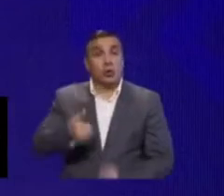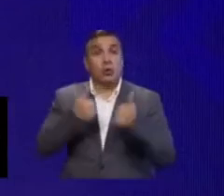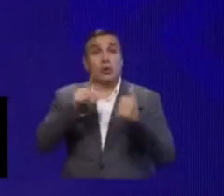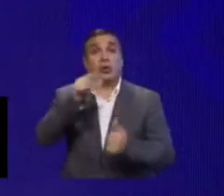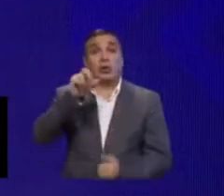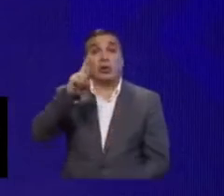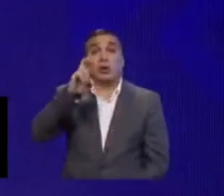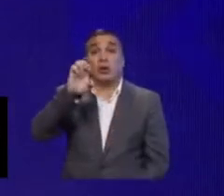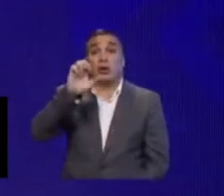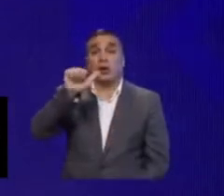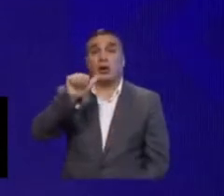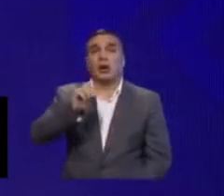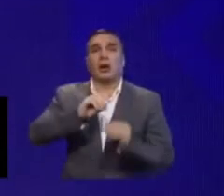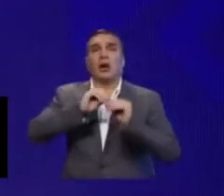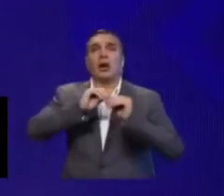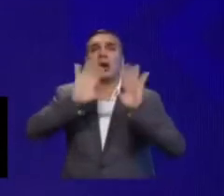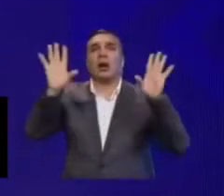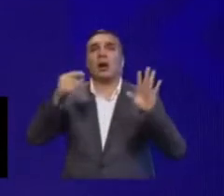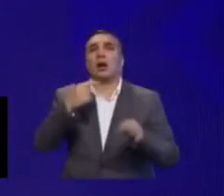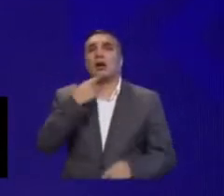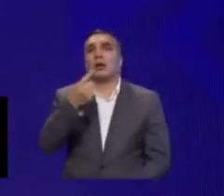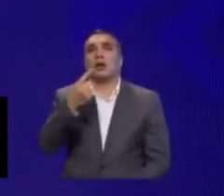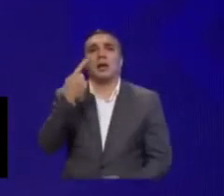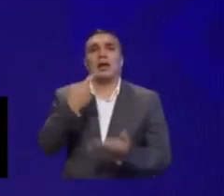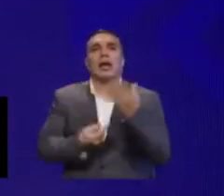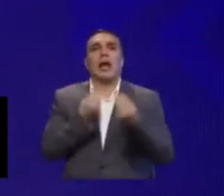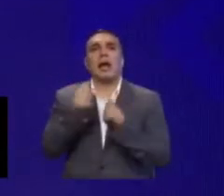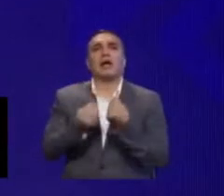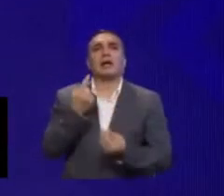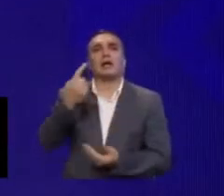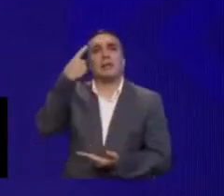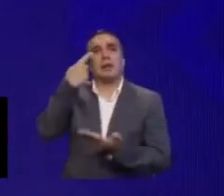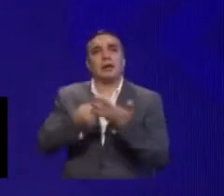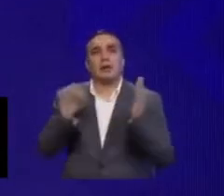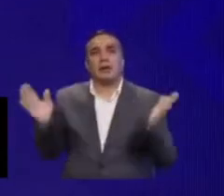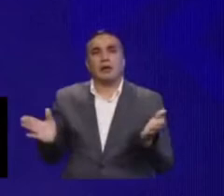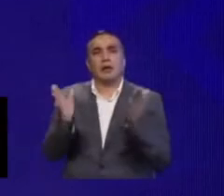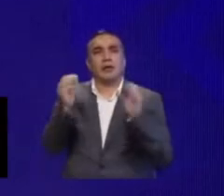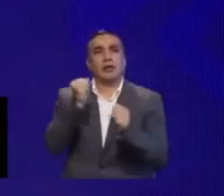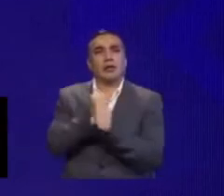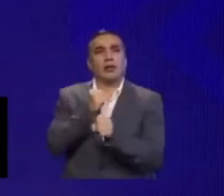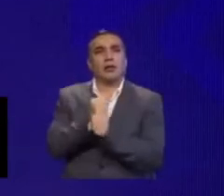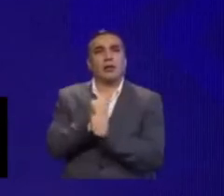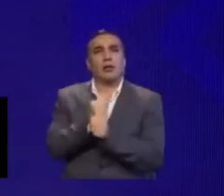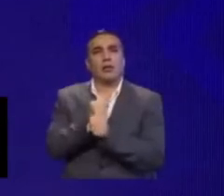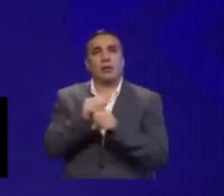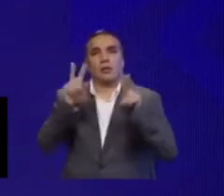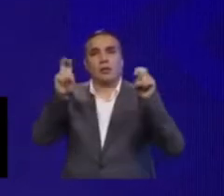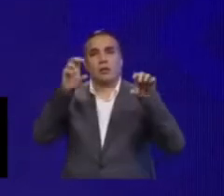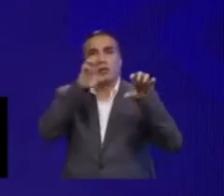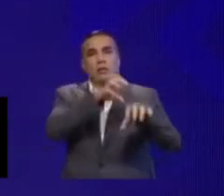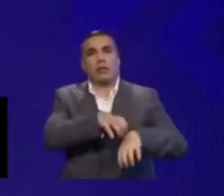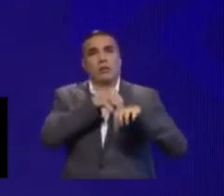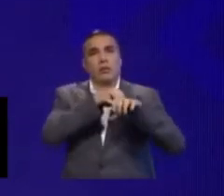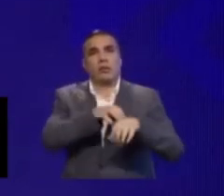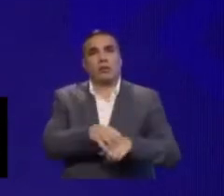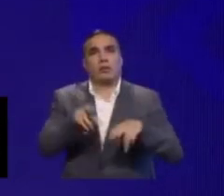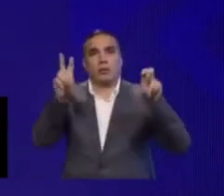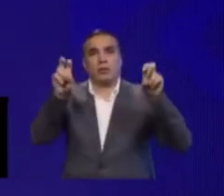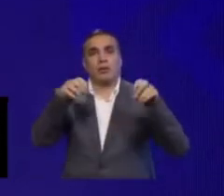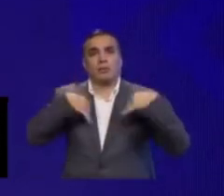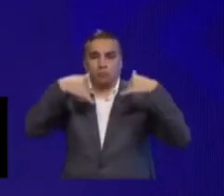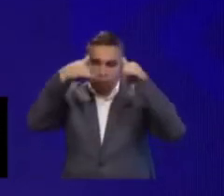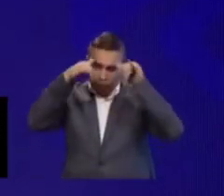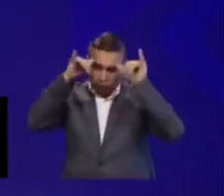Larrea ha sido muy claro en decir qué es lo que hay que hacer para generar empleo en materia del agro, en materia de la